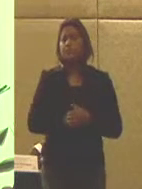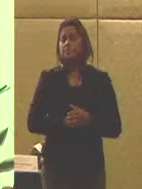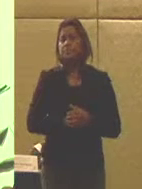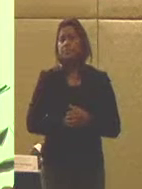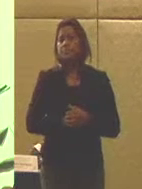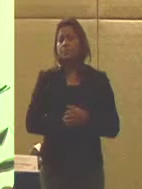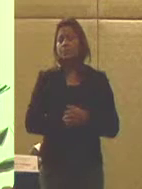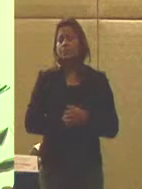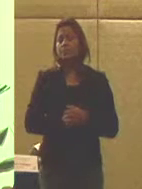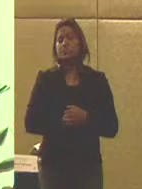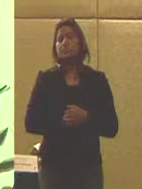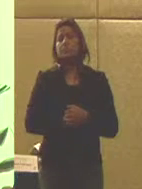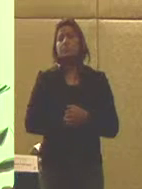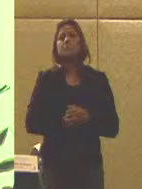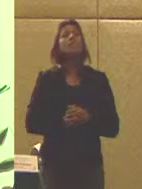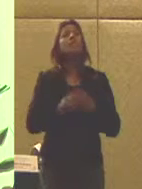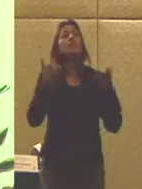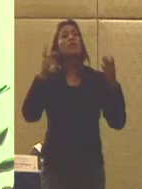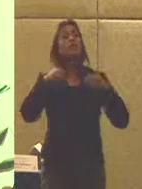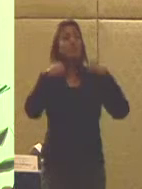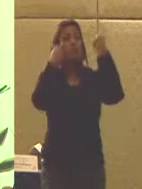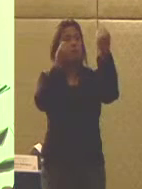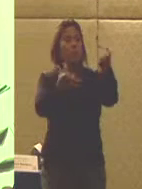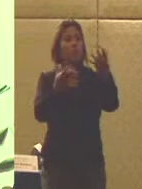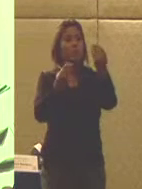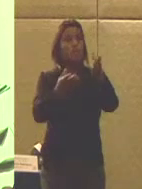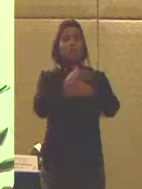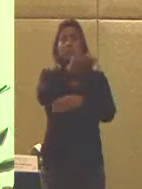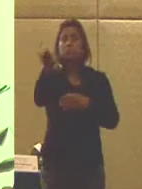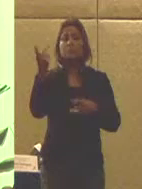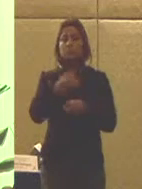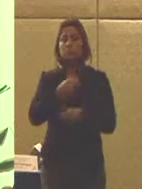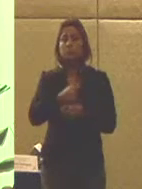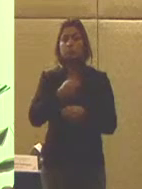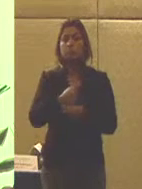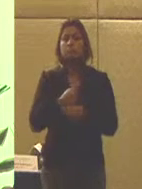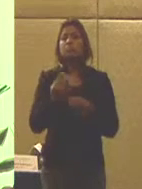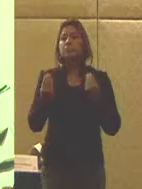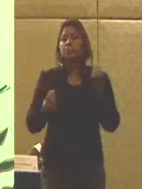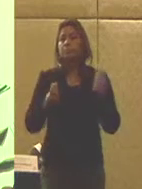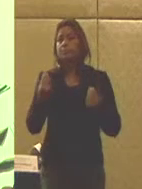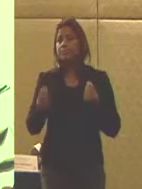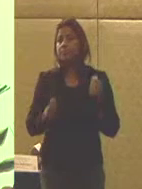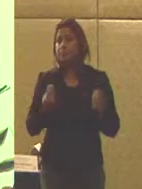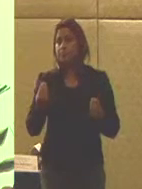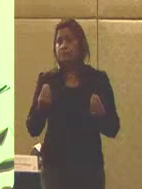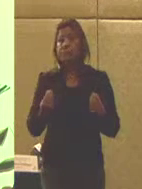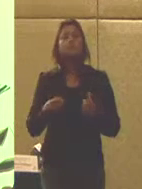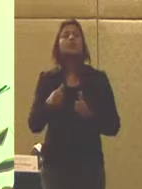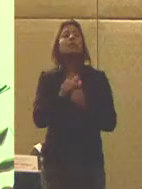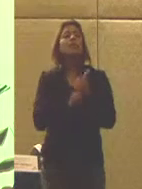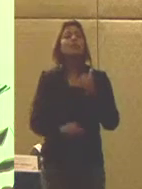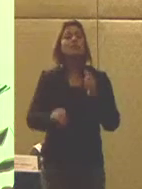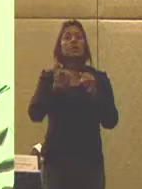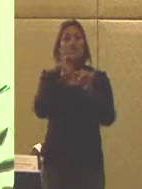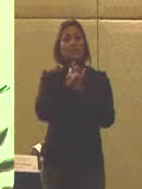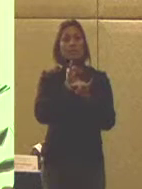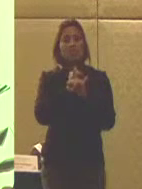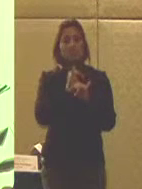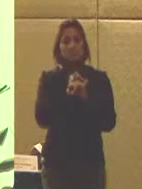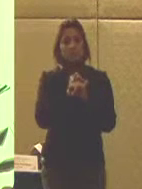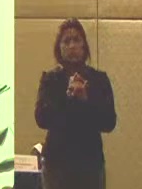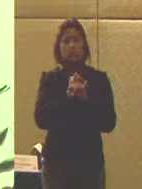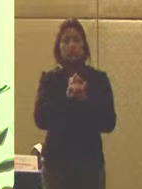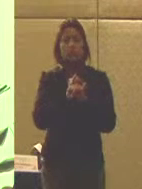En el tema de rendición de cuentas, normalmente están marcadas por las normativas nacionales típicas